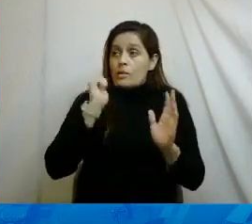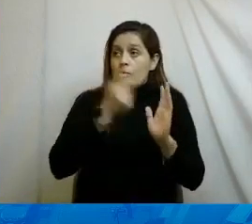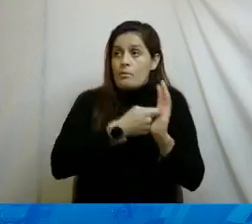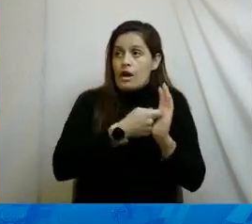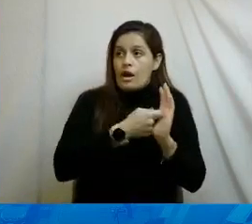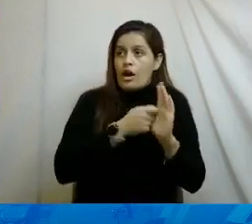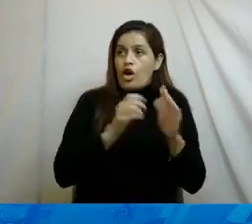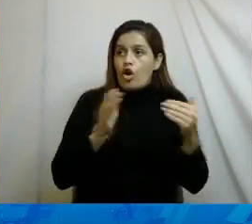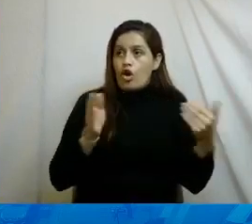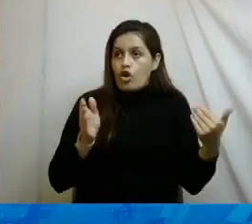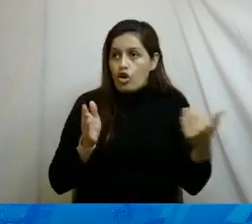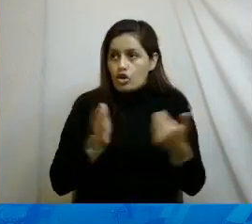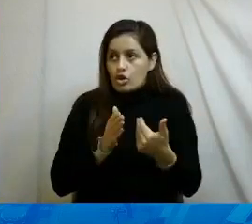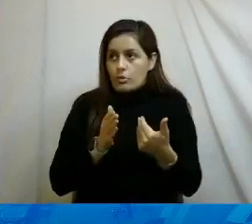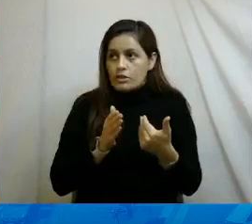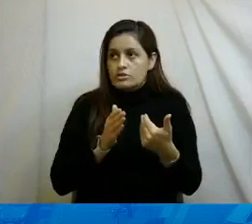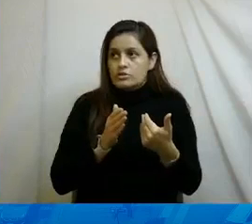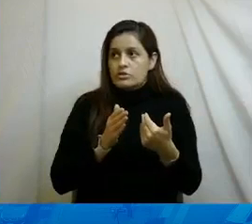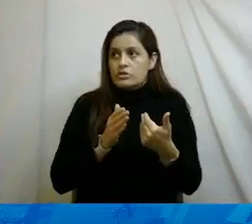plazo, así se establece.